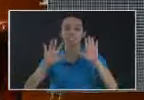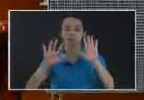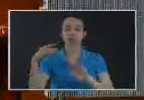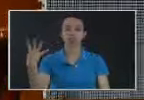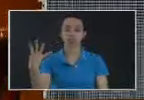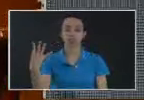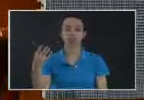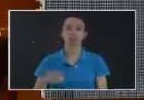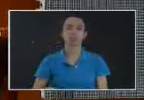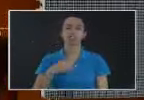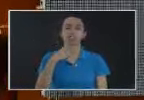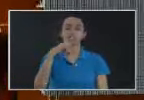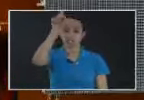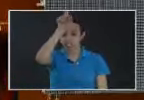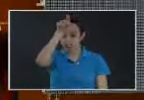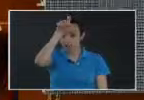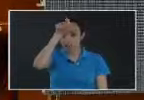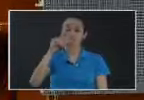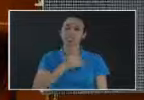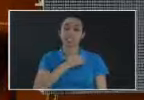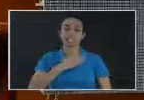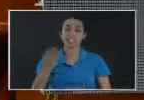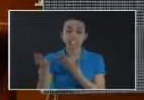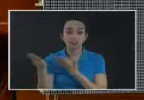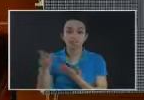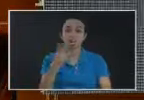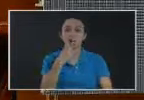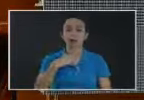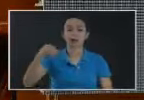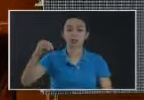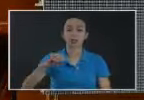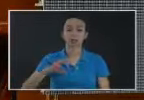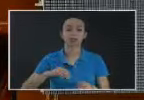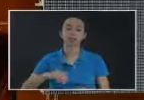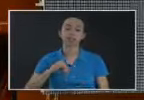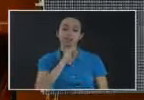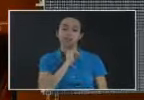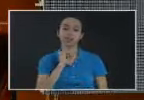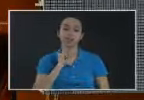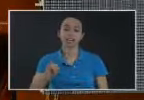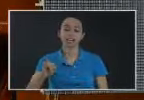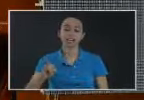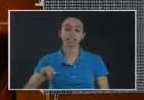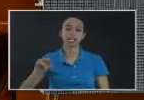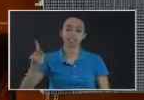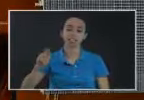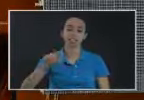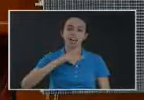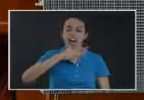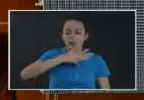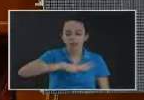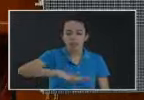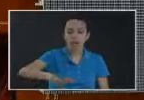Y los egipcios hicieron servir a los hijos de Israel con dureza y amargaron su vida con